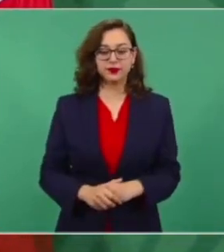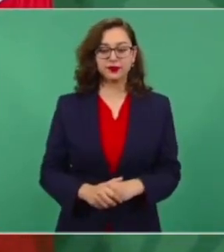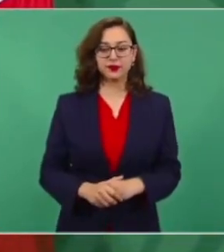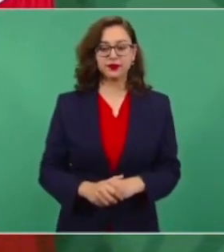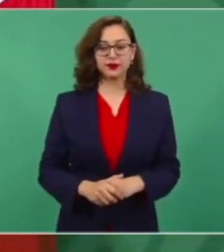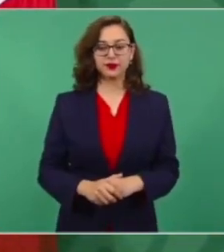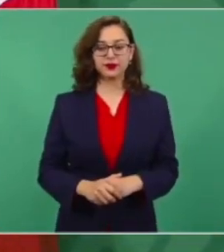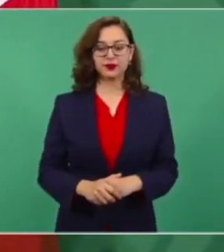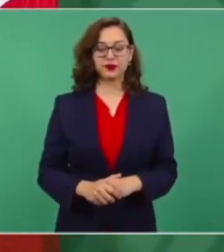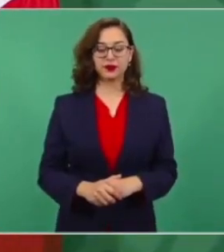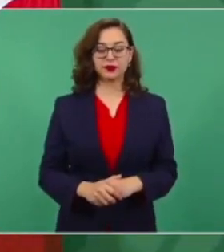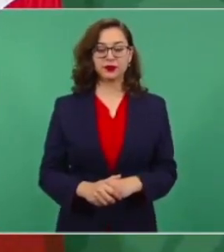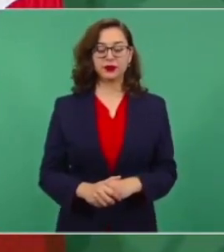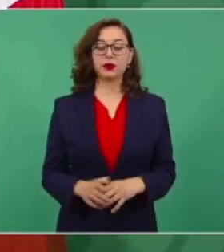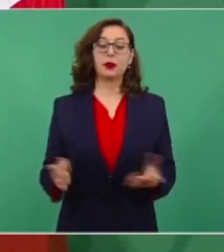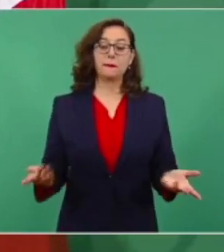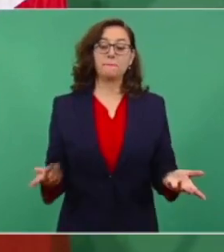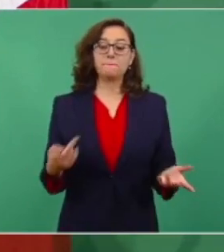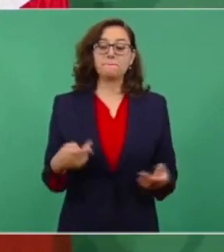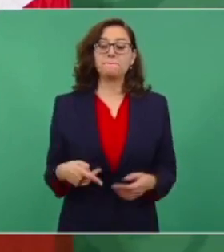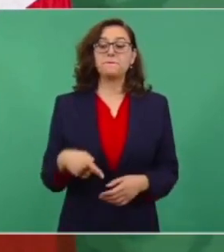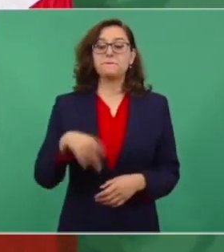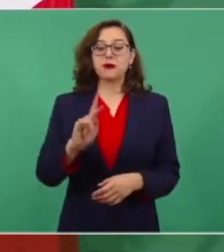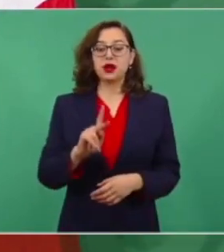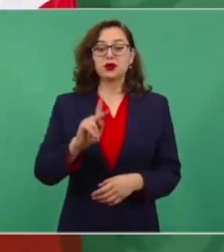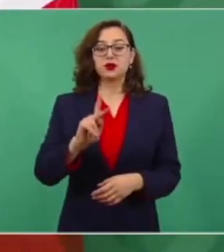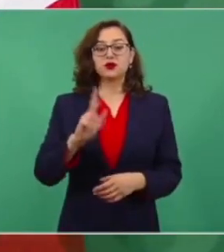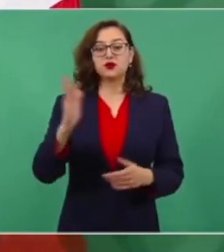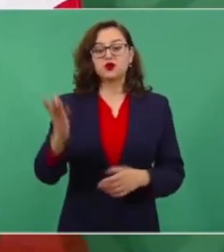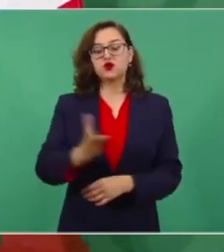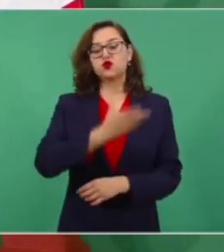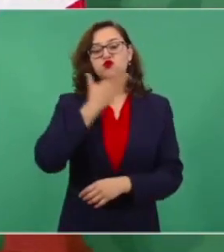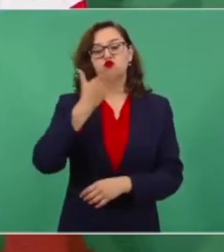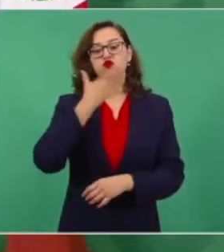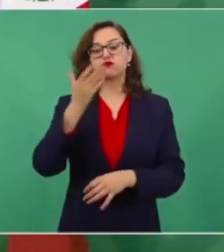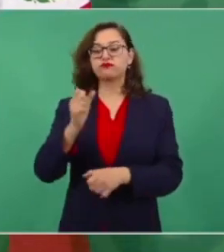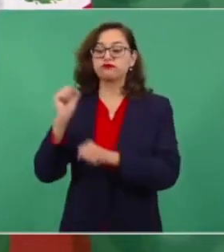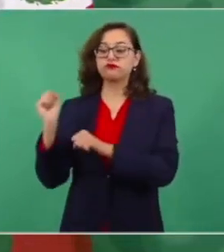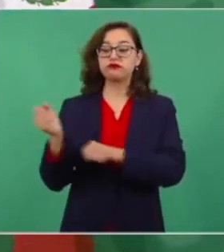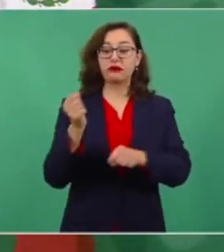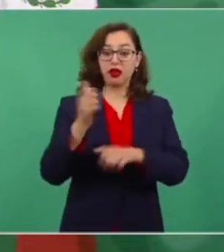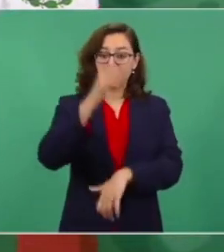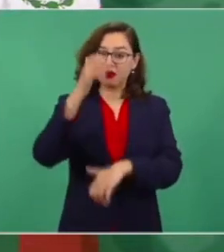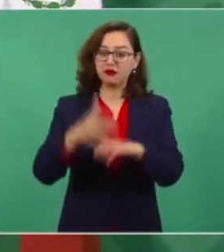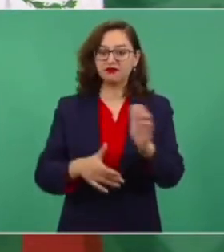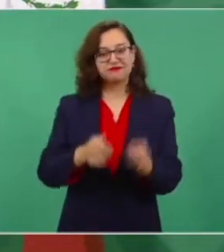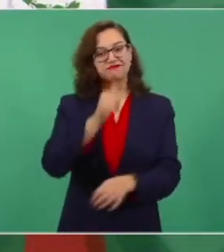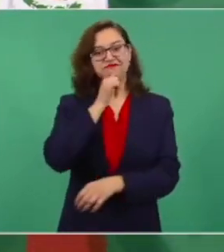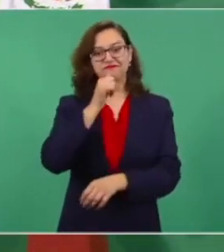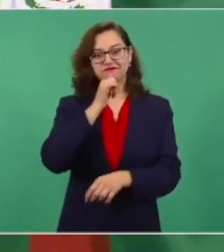como se dice en la frase clásica del béisbol, esto no se acaba hasta que se acaba.